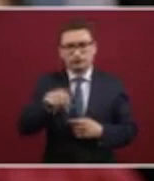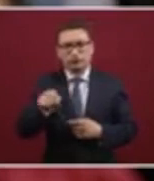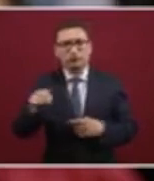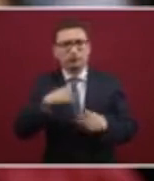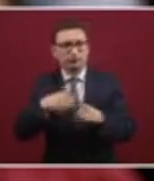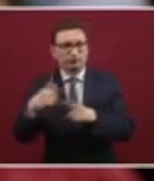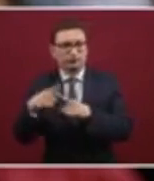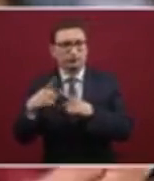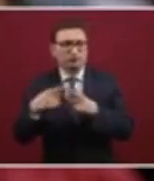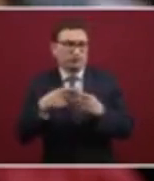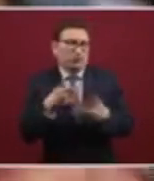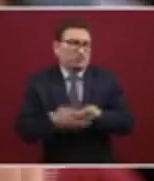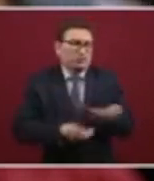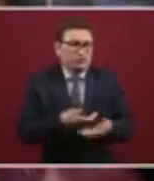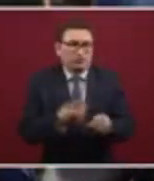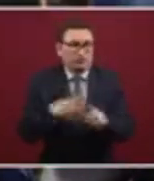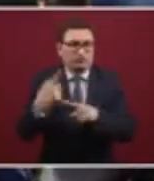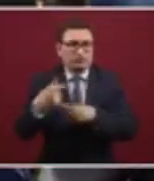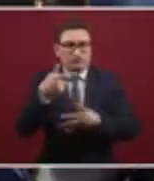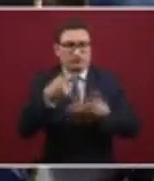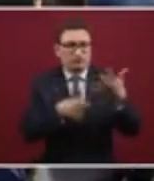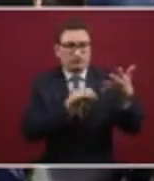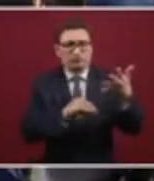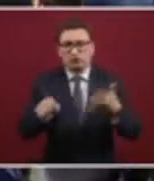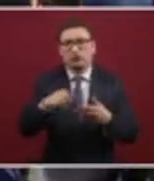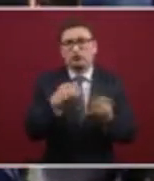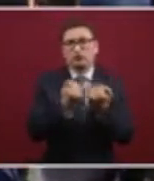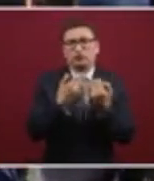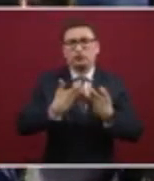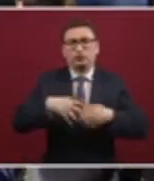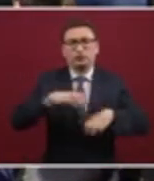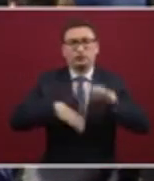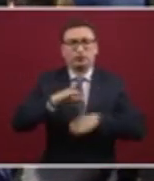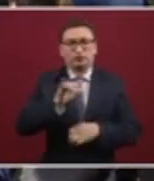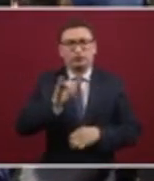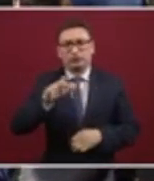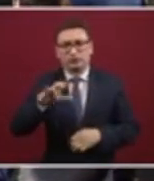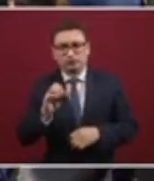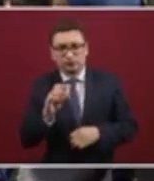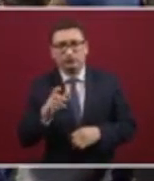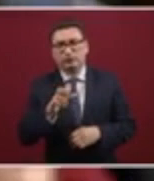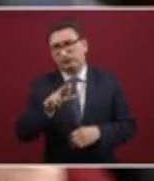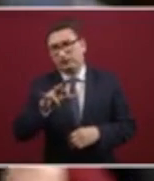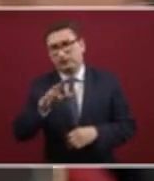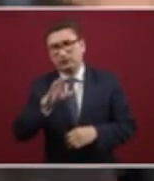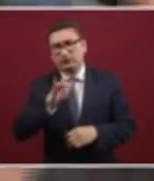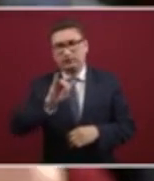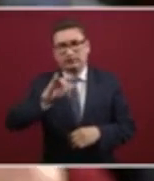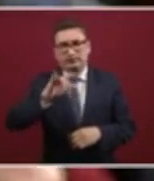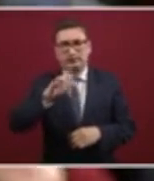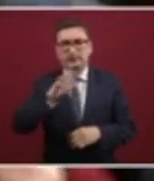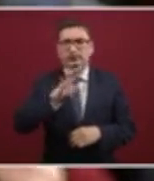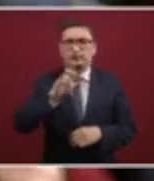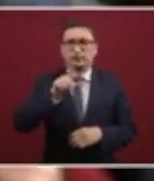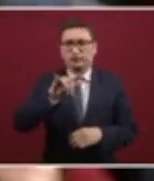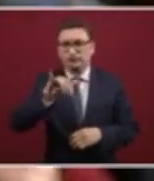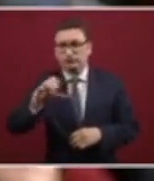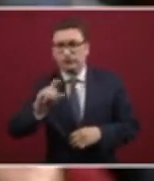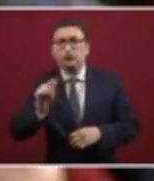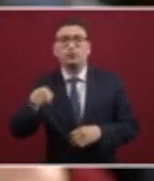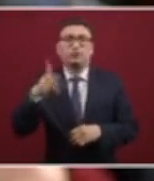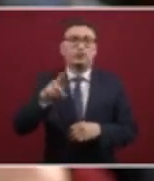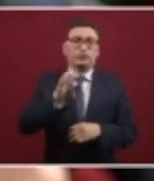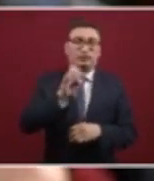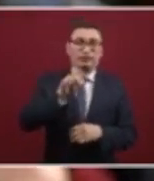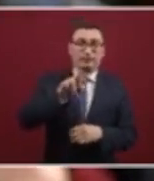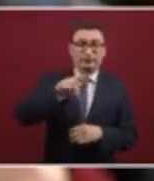recibe otros servicios, ¿no? Y él tiene Editorial Clio, y la empresa que está listada en realidad es Editorial Clio, no Enrique Krause.